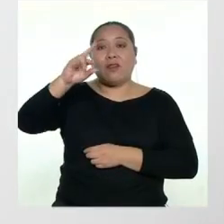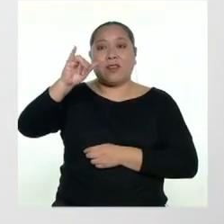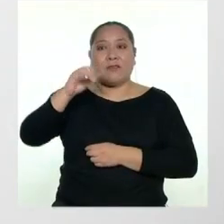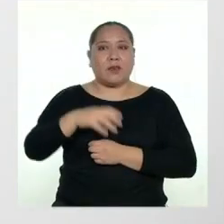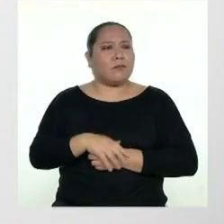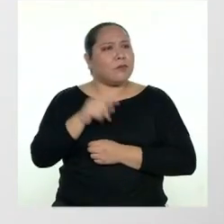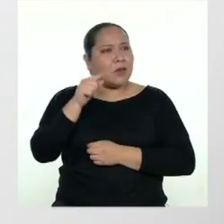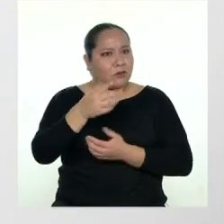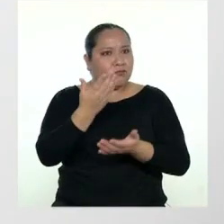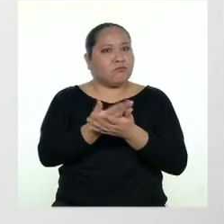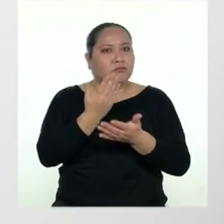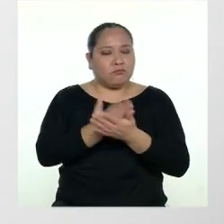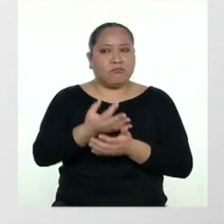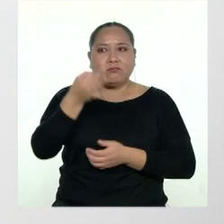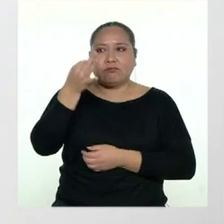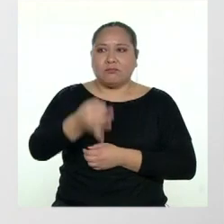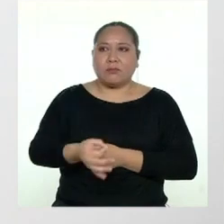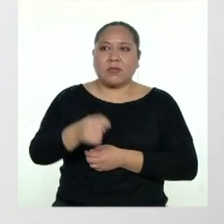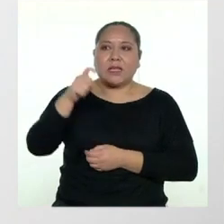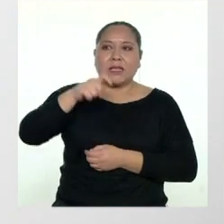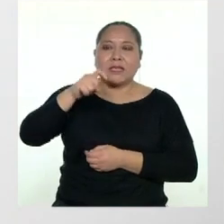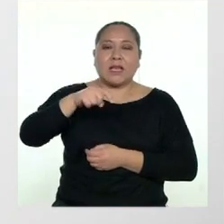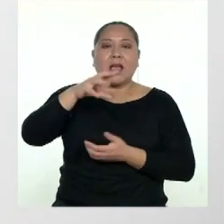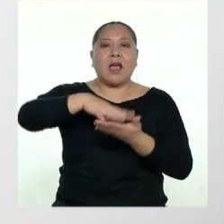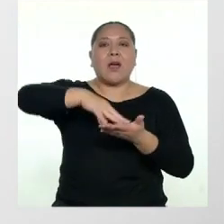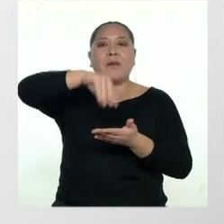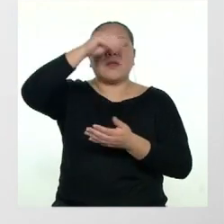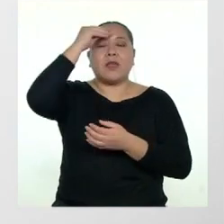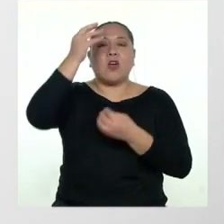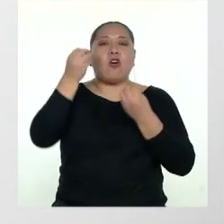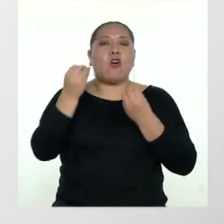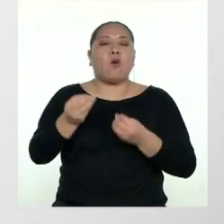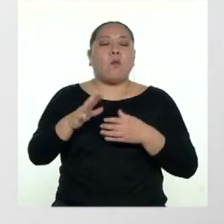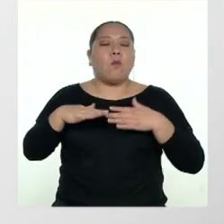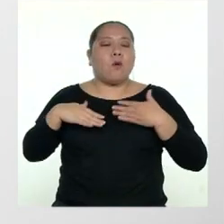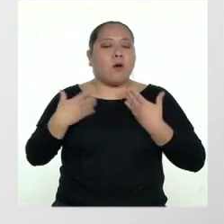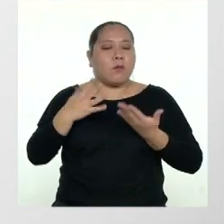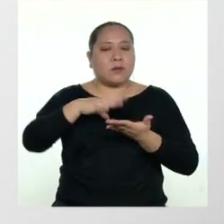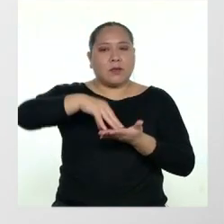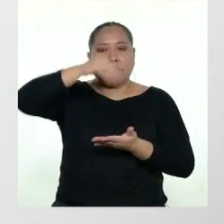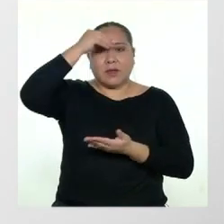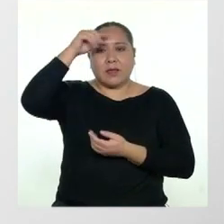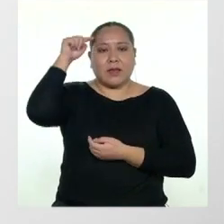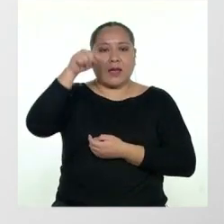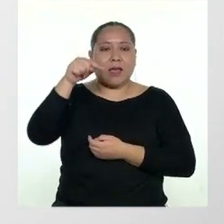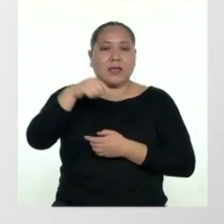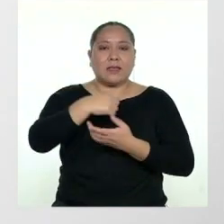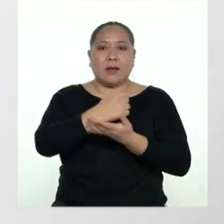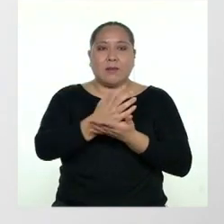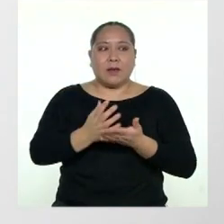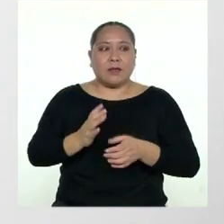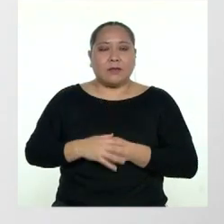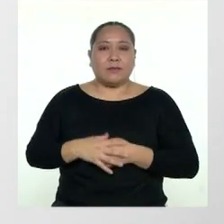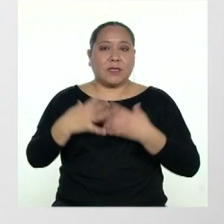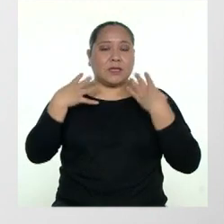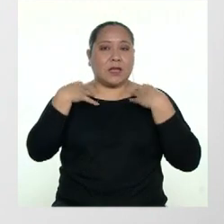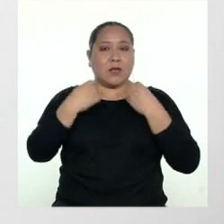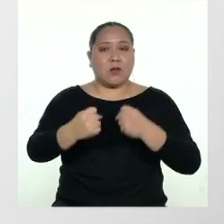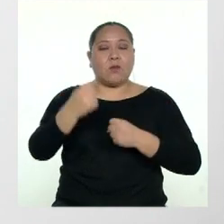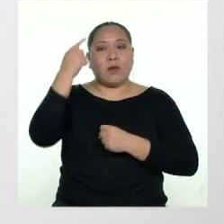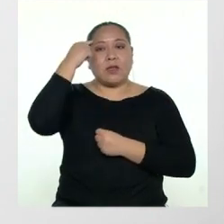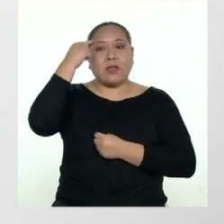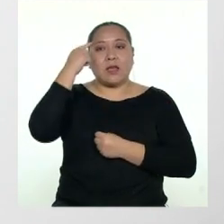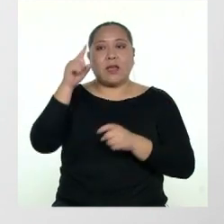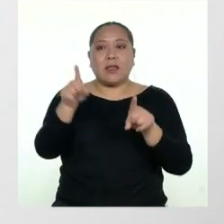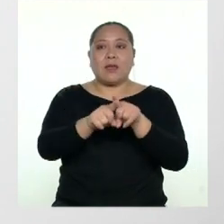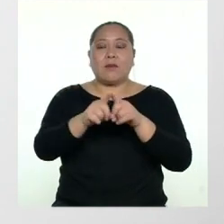Eso comprueba lo necesario que es aprender sobre cómo podemos sobrellevar mejor esta etapa. Nuestra salud mental y emocional